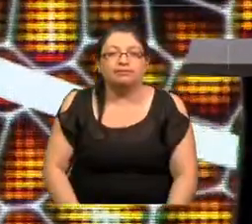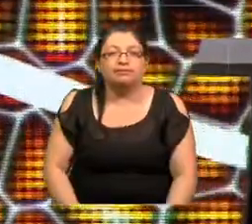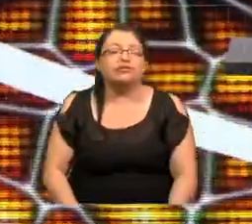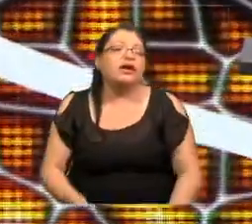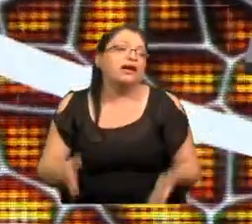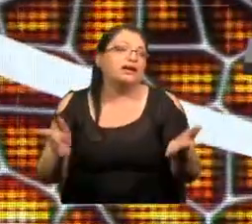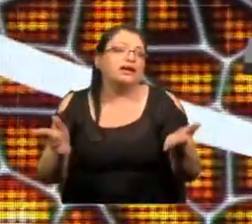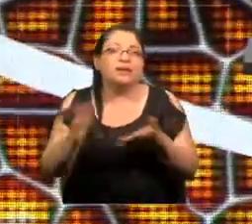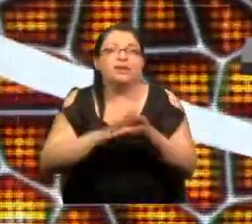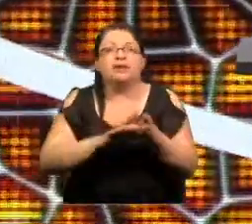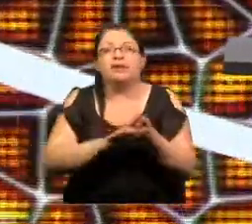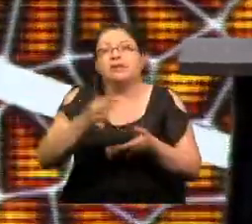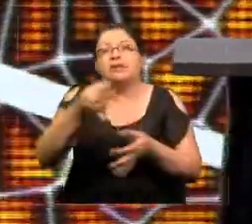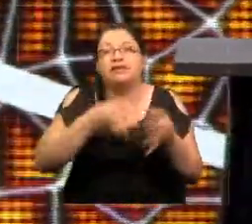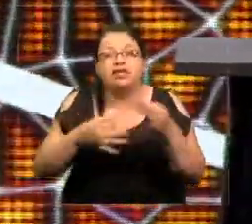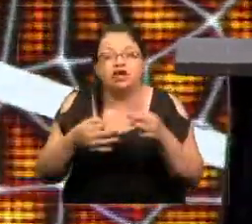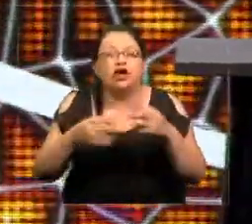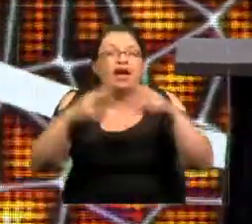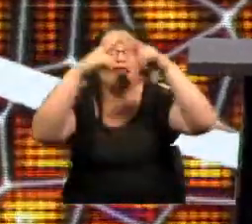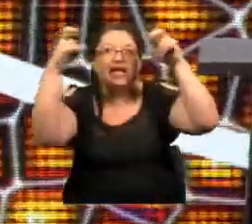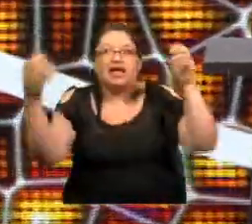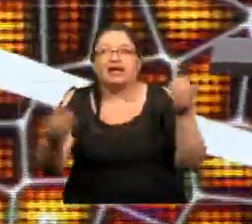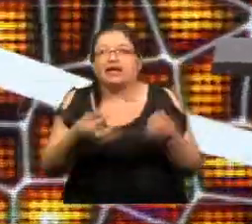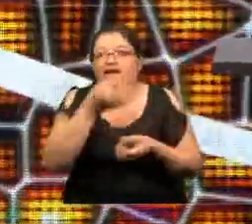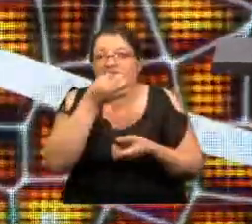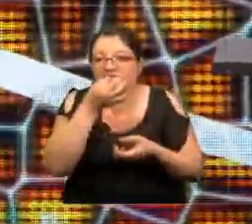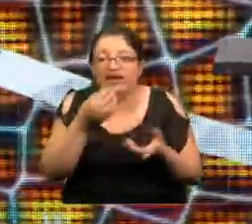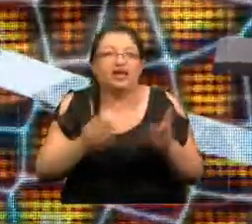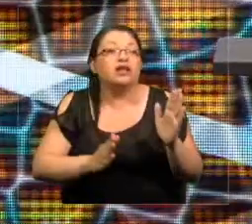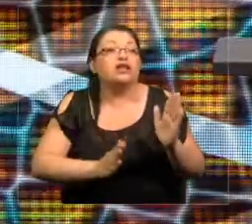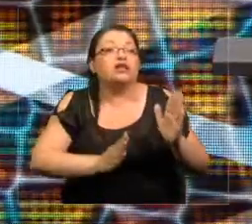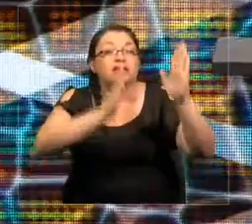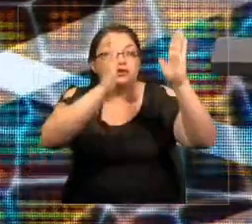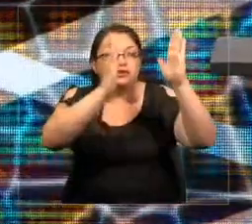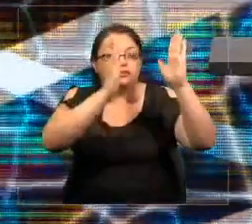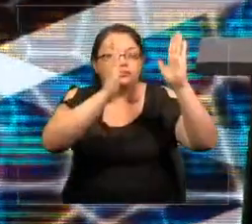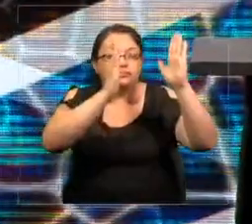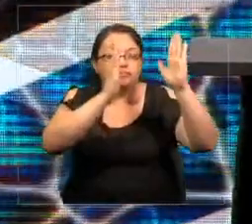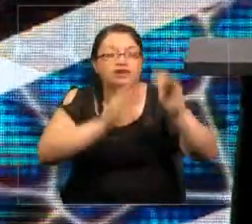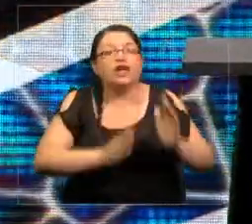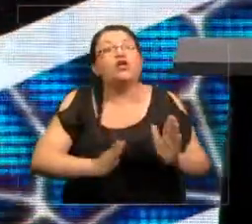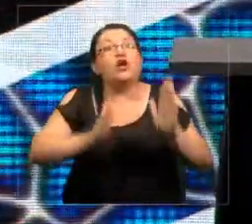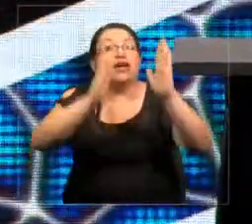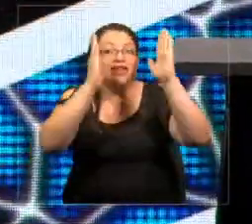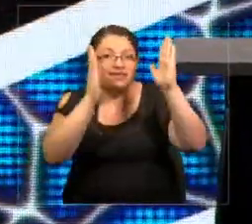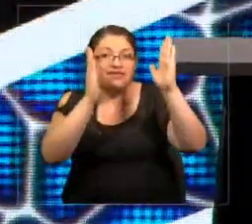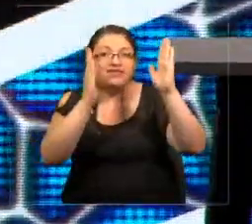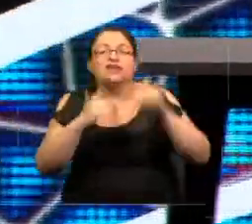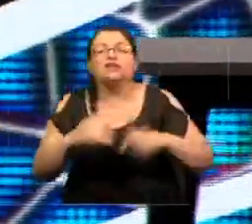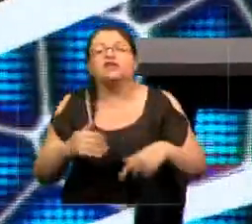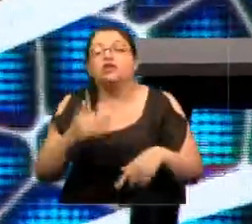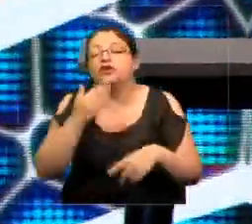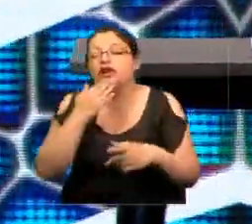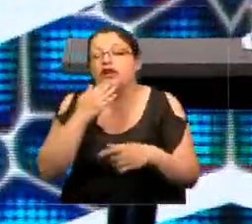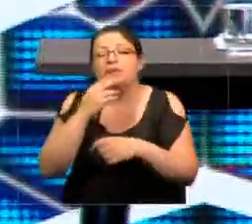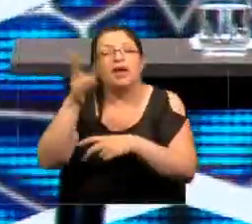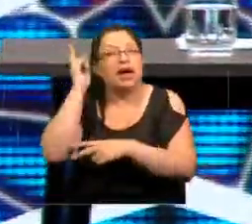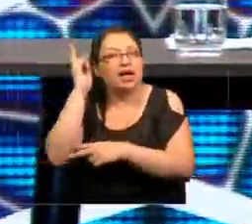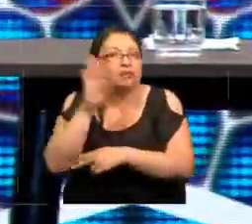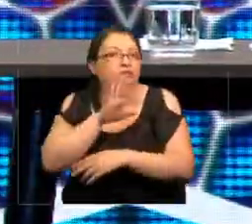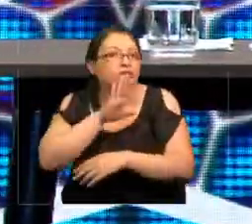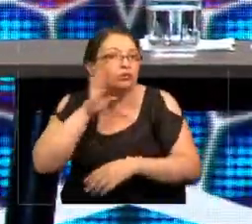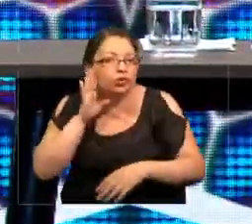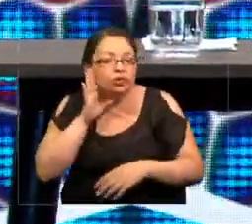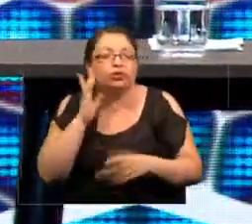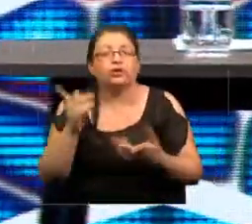hablado de energética de los edificios de transporte limpio de estas